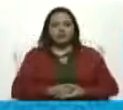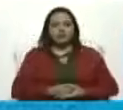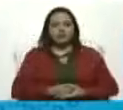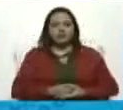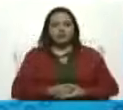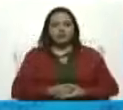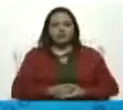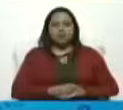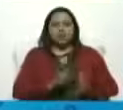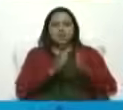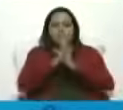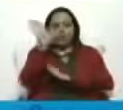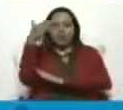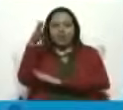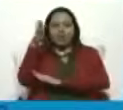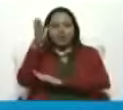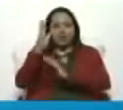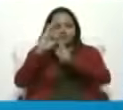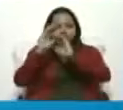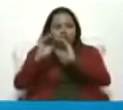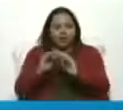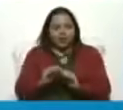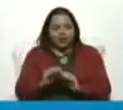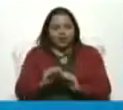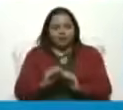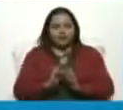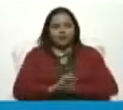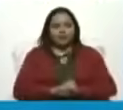Baja un poco la bandera, por favor.